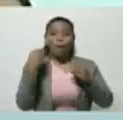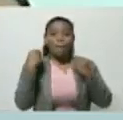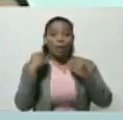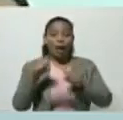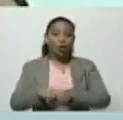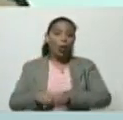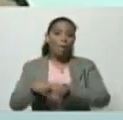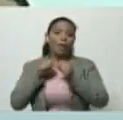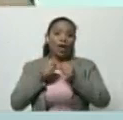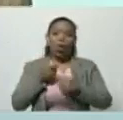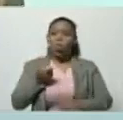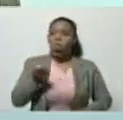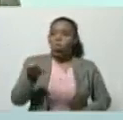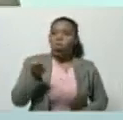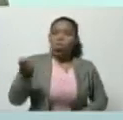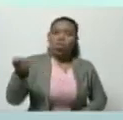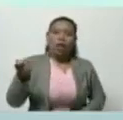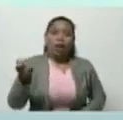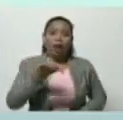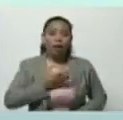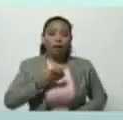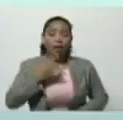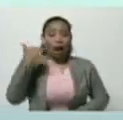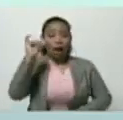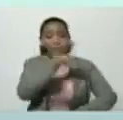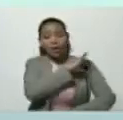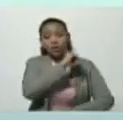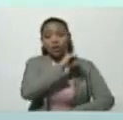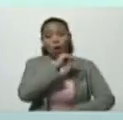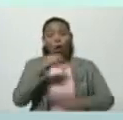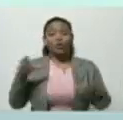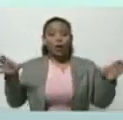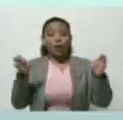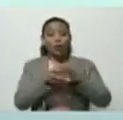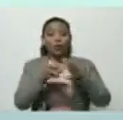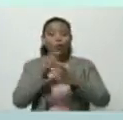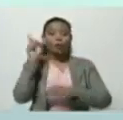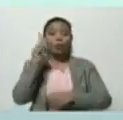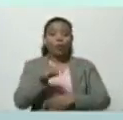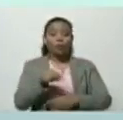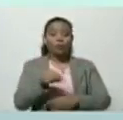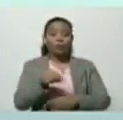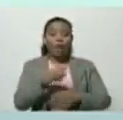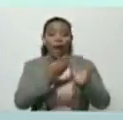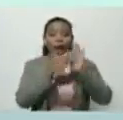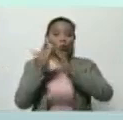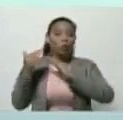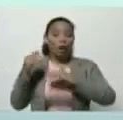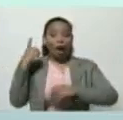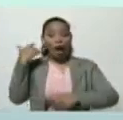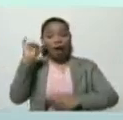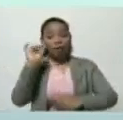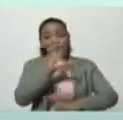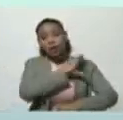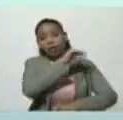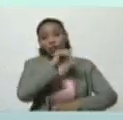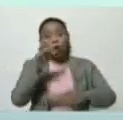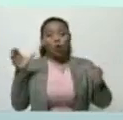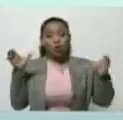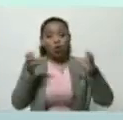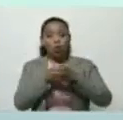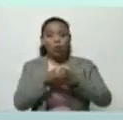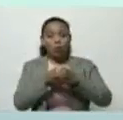caudillismo. En las alcaldías hay una dirección colectiva también. En las comunidades hay una dirección colectiva.